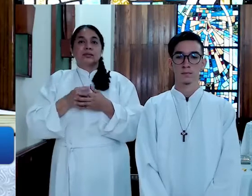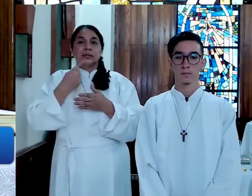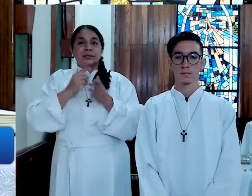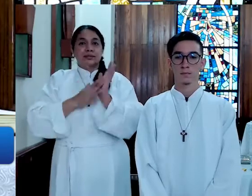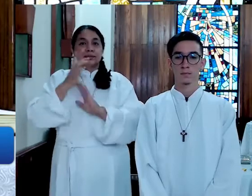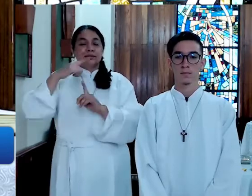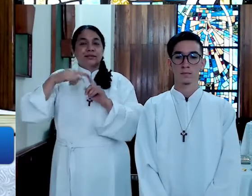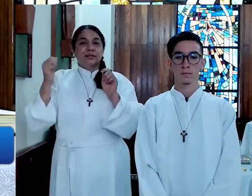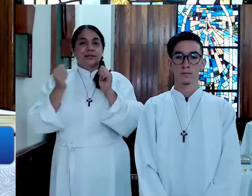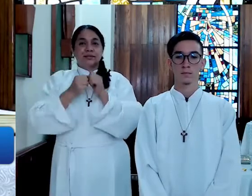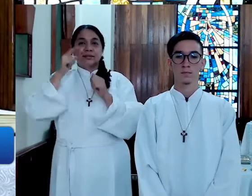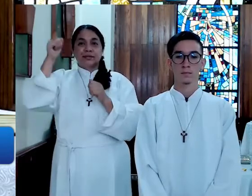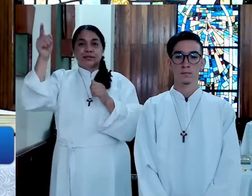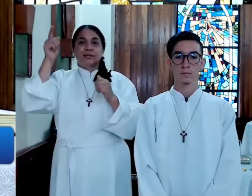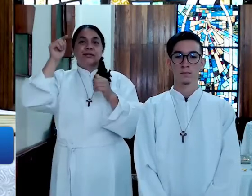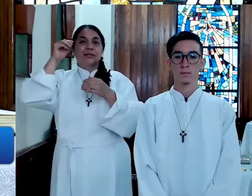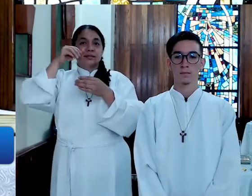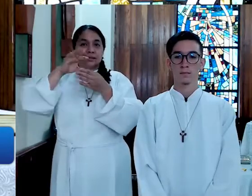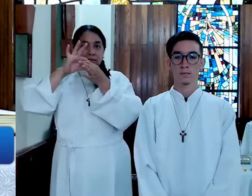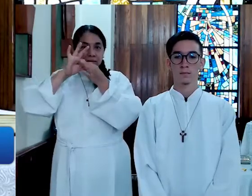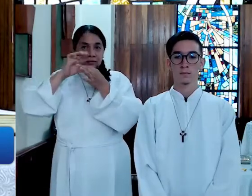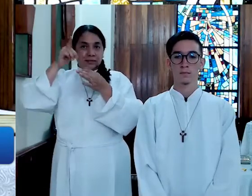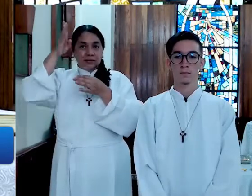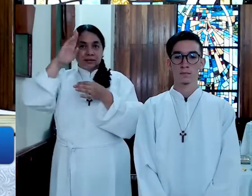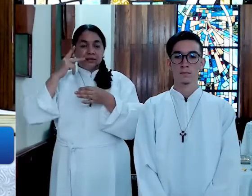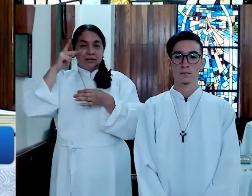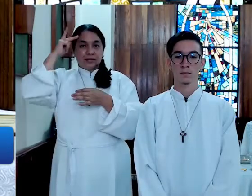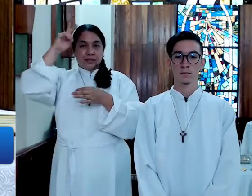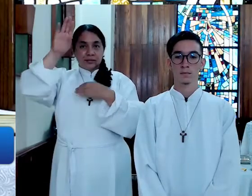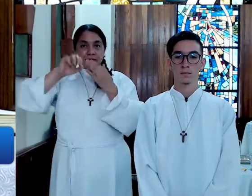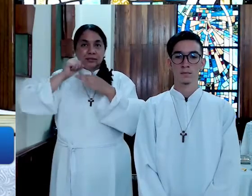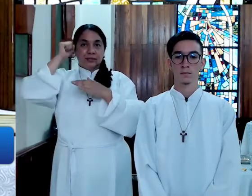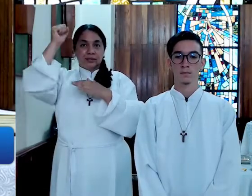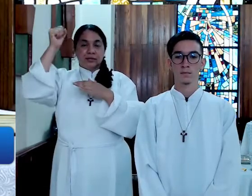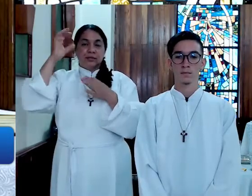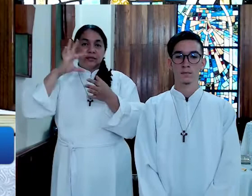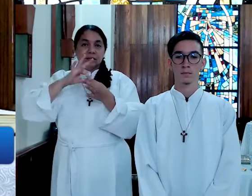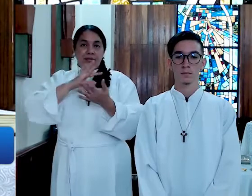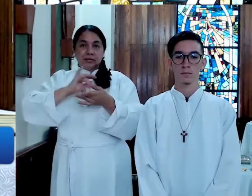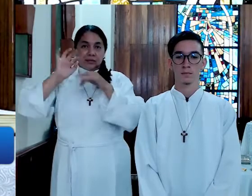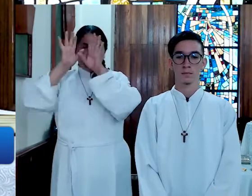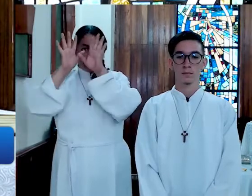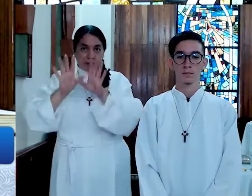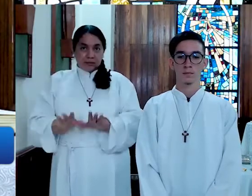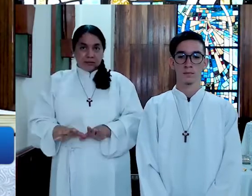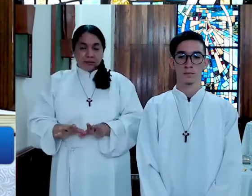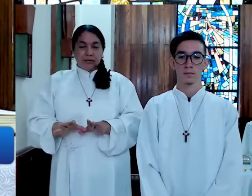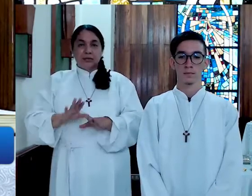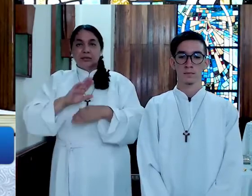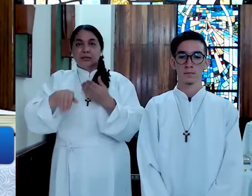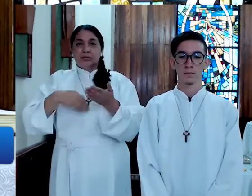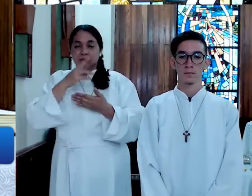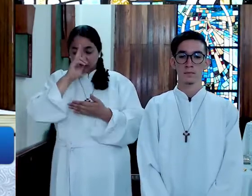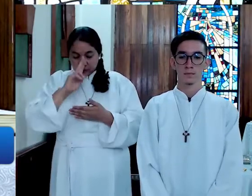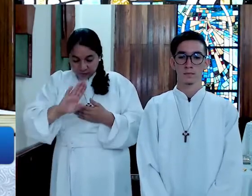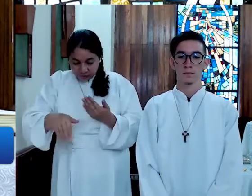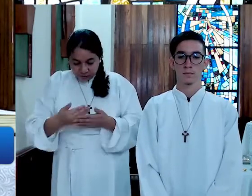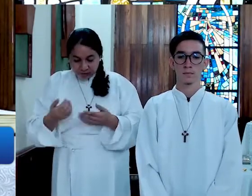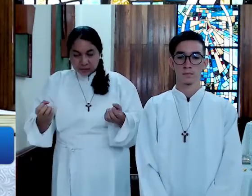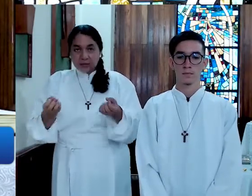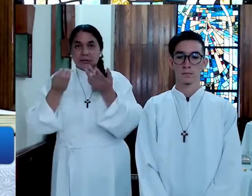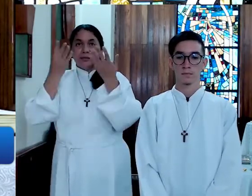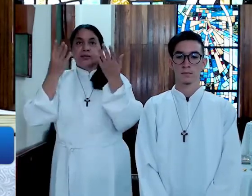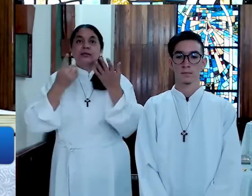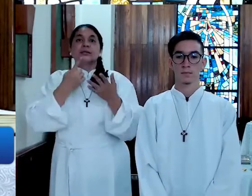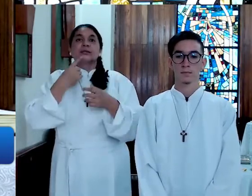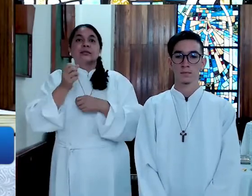Por Cristo, con Él y en Él, a ti Dios Padre Omnipotente, en la unidad del Espíritu Santo, todo honor